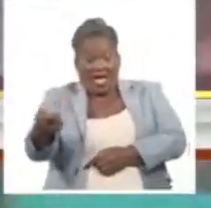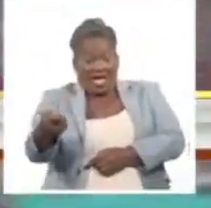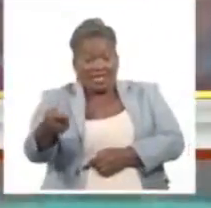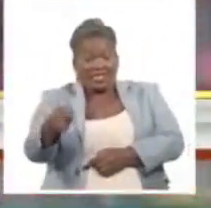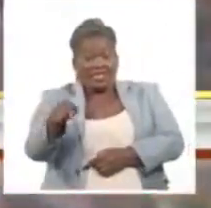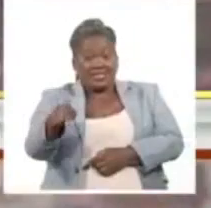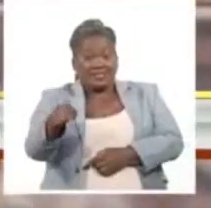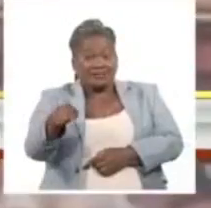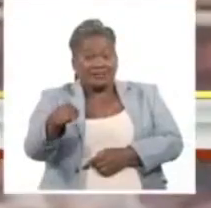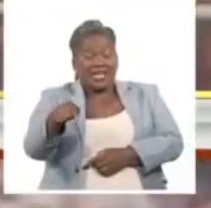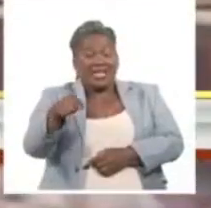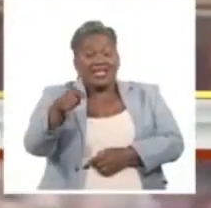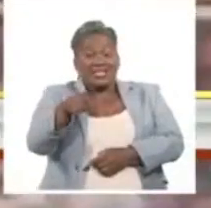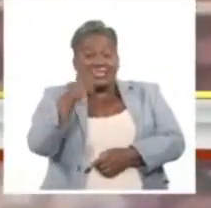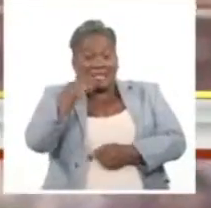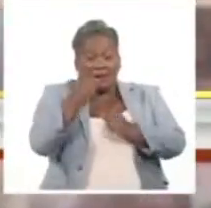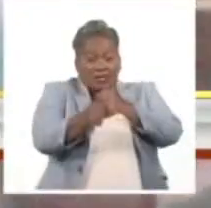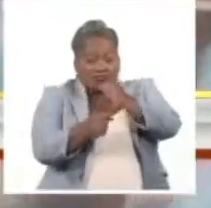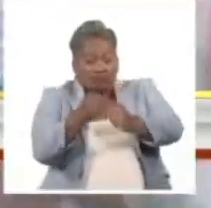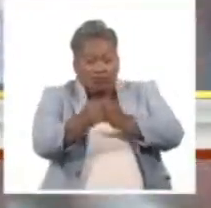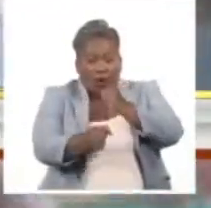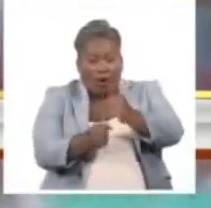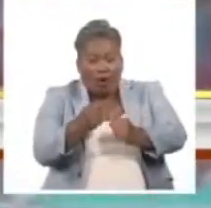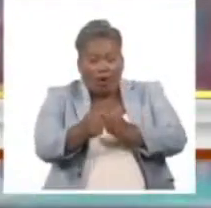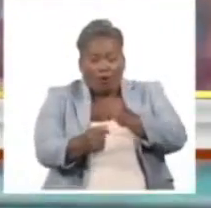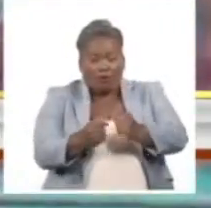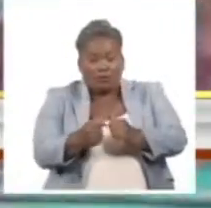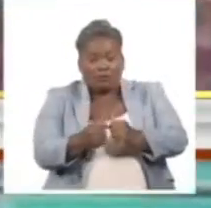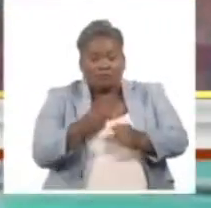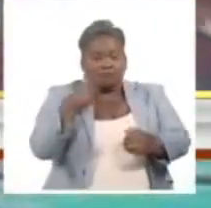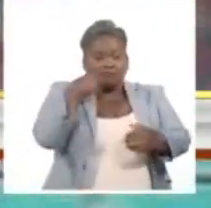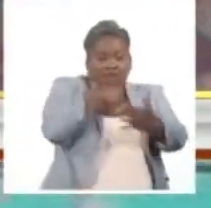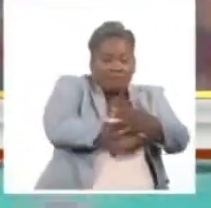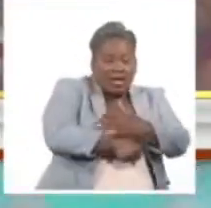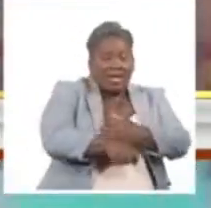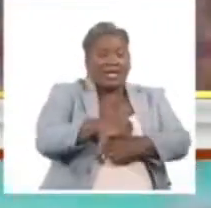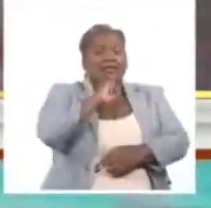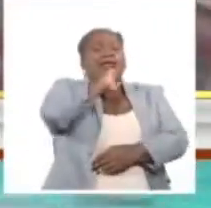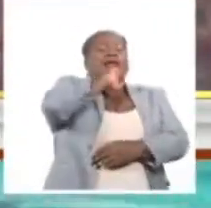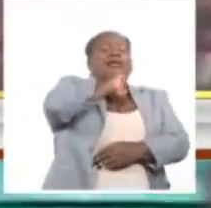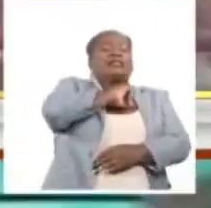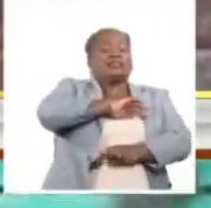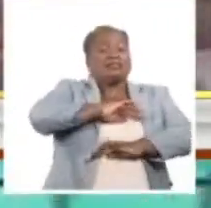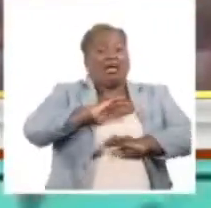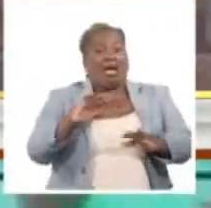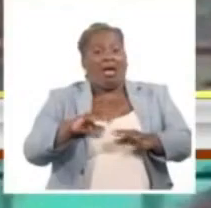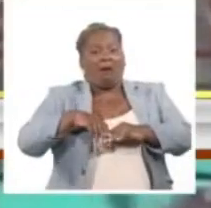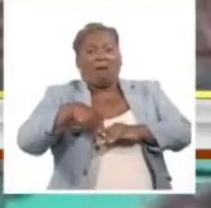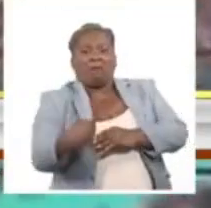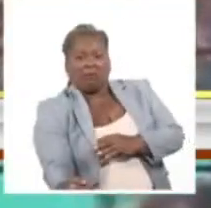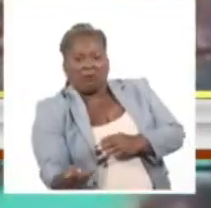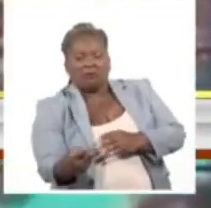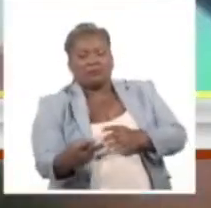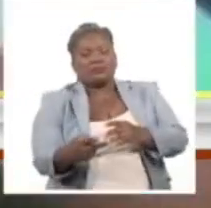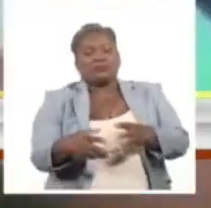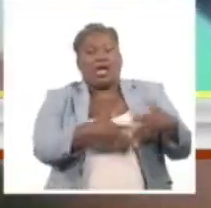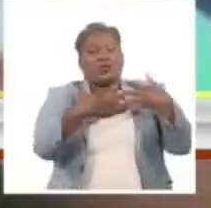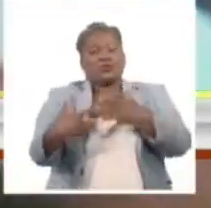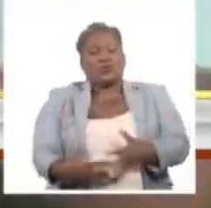percuta al estómago, fue atrás rápidamente, falló Stevenson con ese swing, metió a la izquierda, engancho en el mentón. Y Tyrone Banks vuelve a